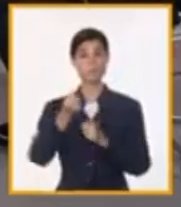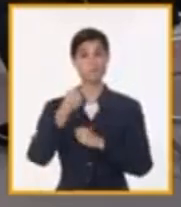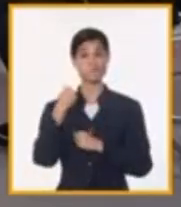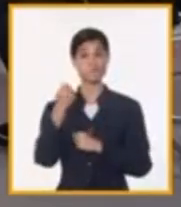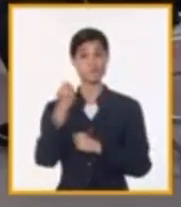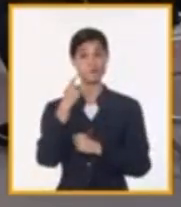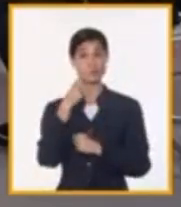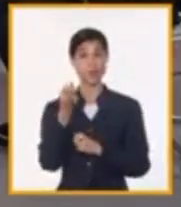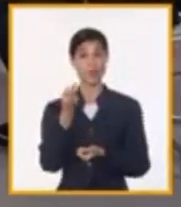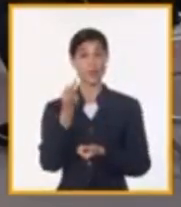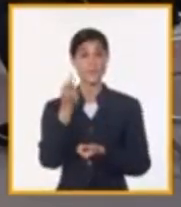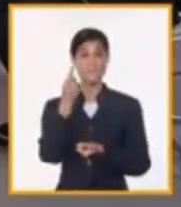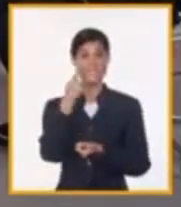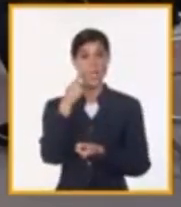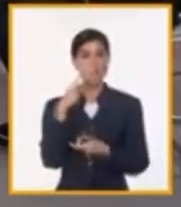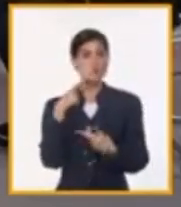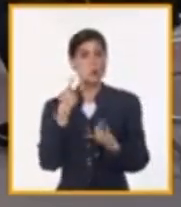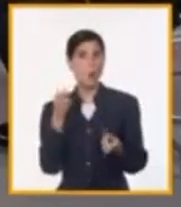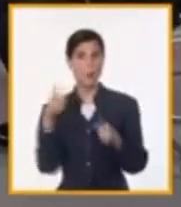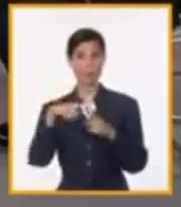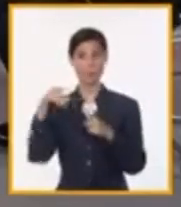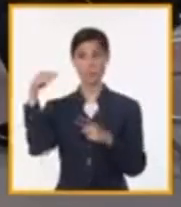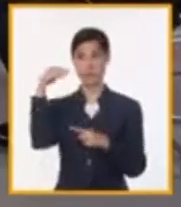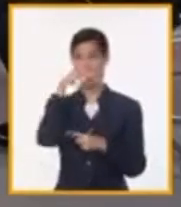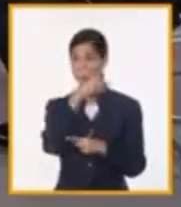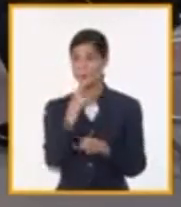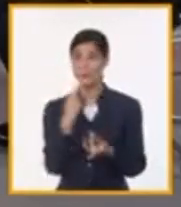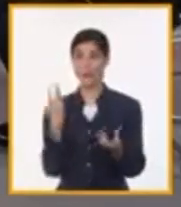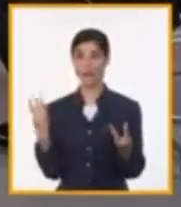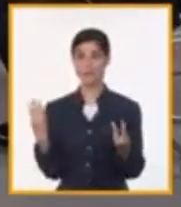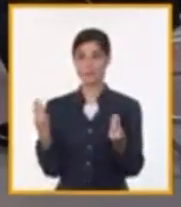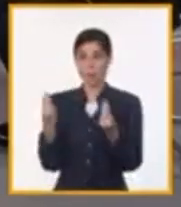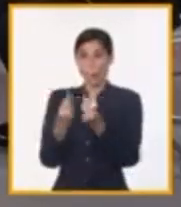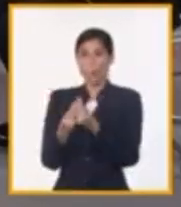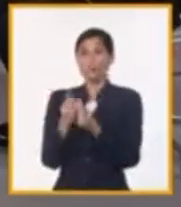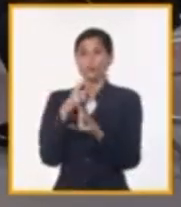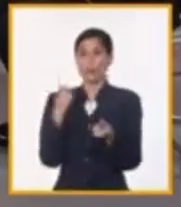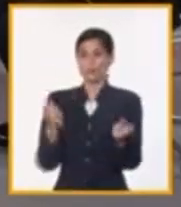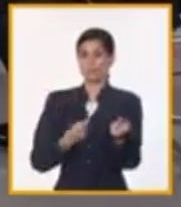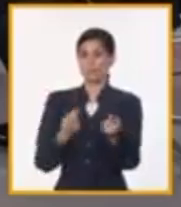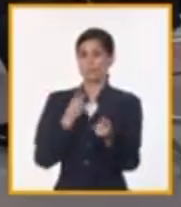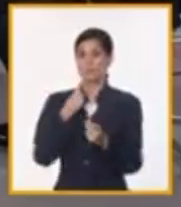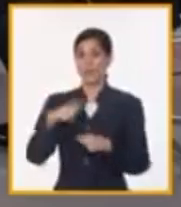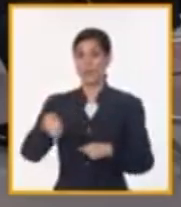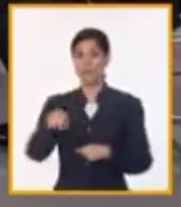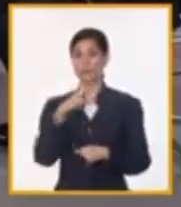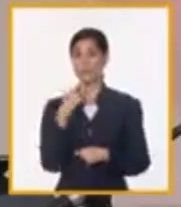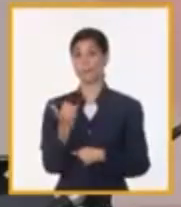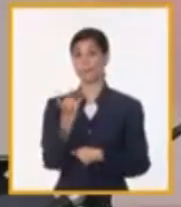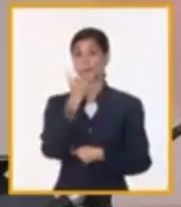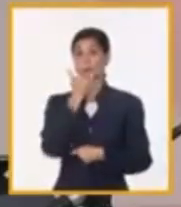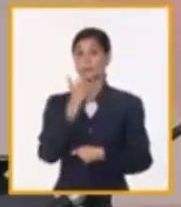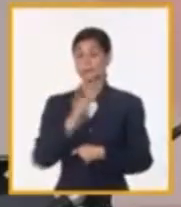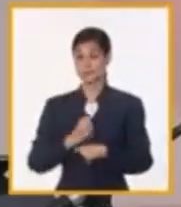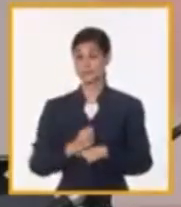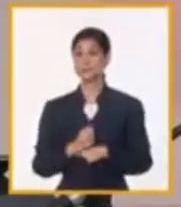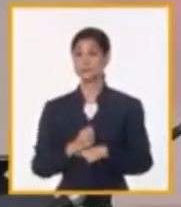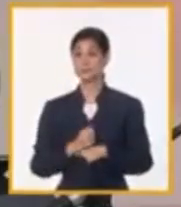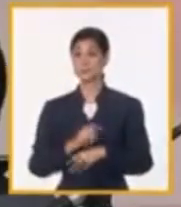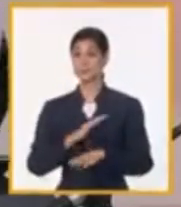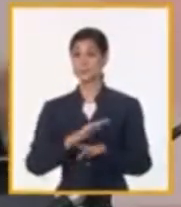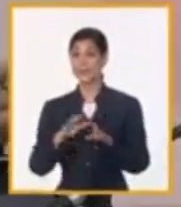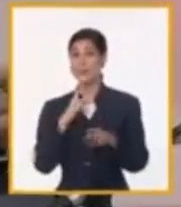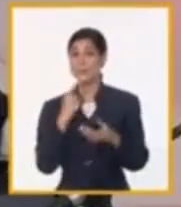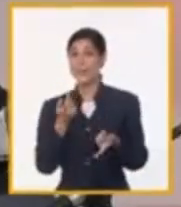hoy no la vamos a decir la guerra moderna que ya tiene como terreno la mente hablamos de guerra no convencional pero ahora esta o sea el tema de